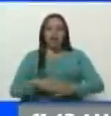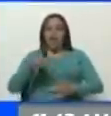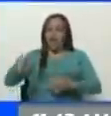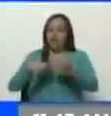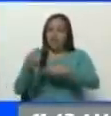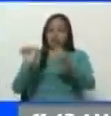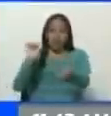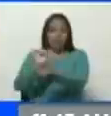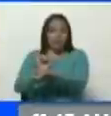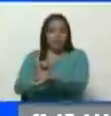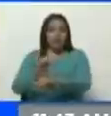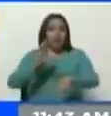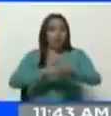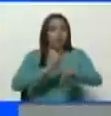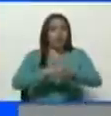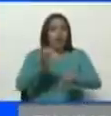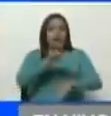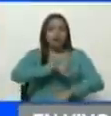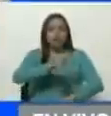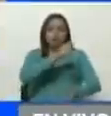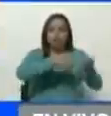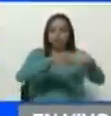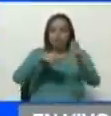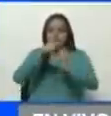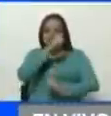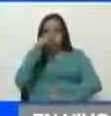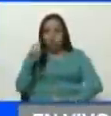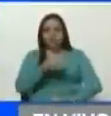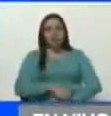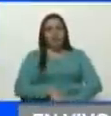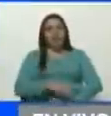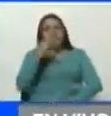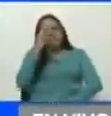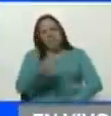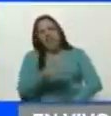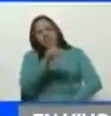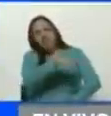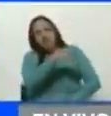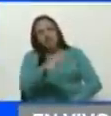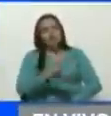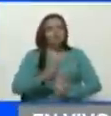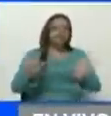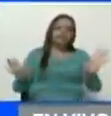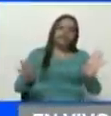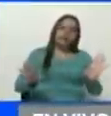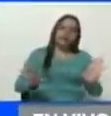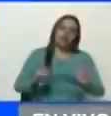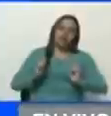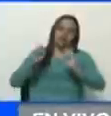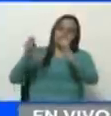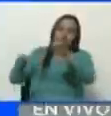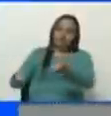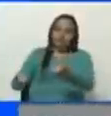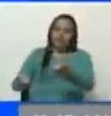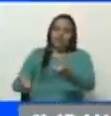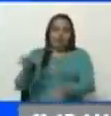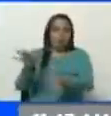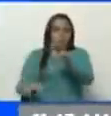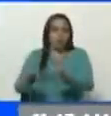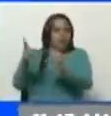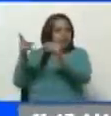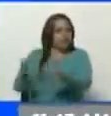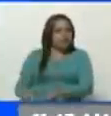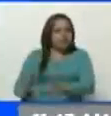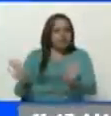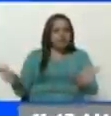decir, que sea cierto o no, bueno, los tribunales son quienes van a decidir eso. Uno no debe